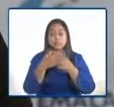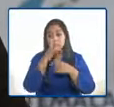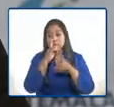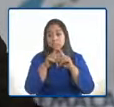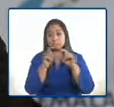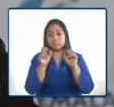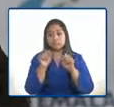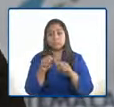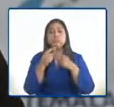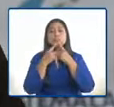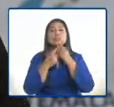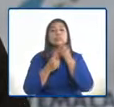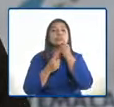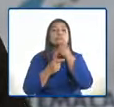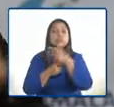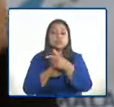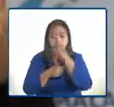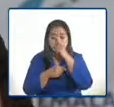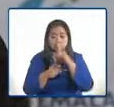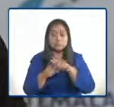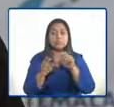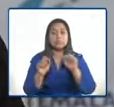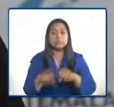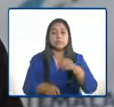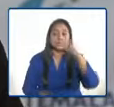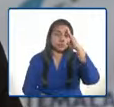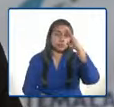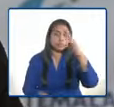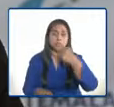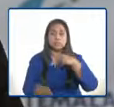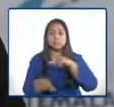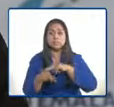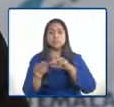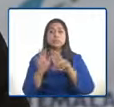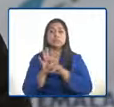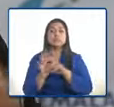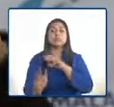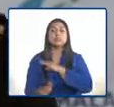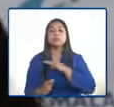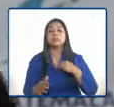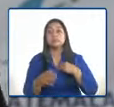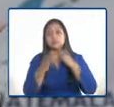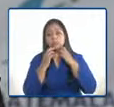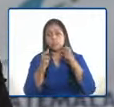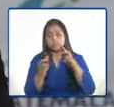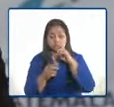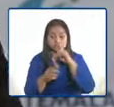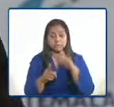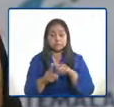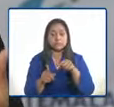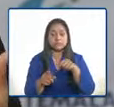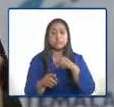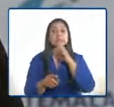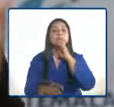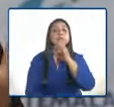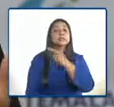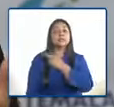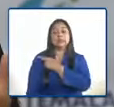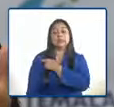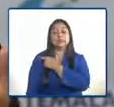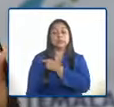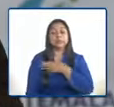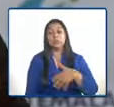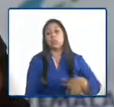poder hacer las denuncias correspondientes a la Policía Nacional Civil, al Ministerio Público, porque es responsabilidad de todos